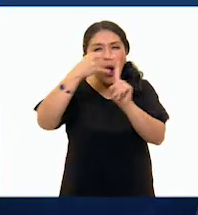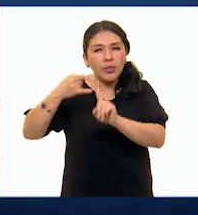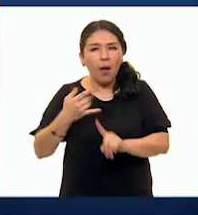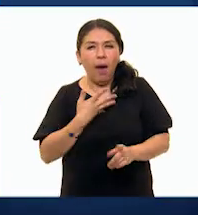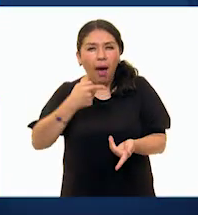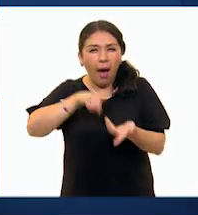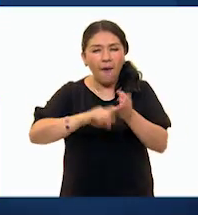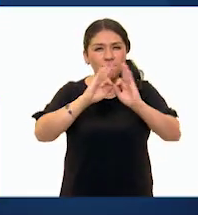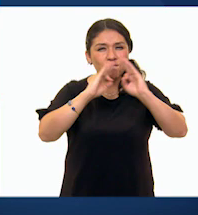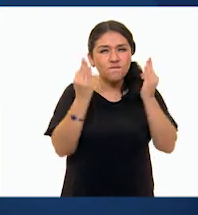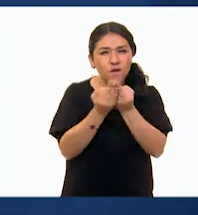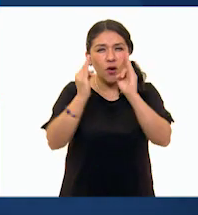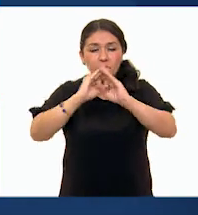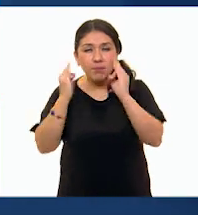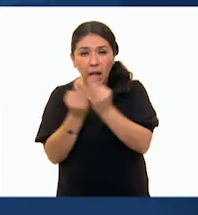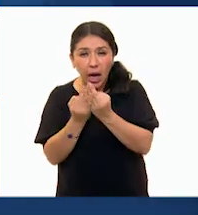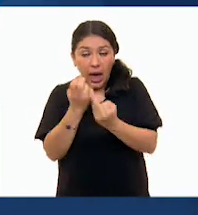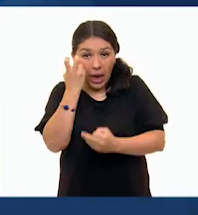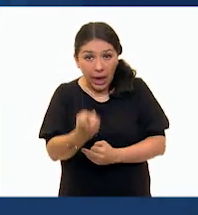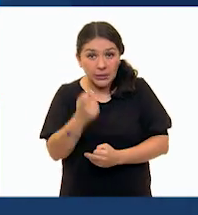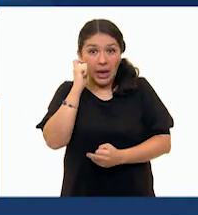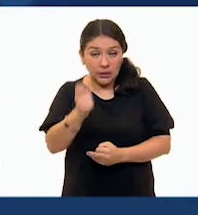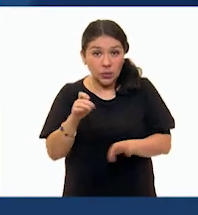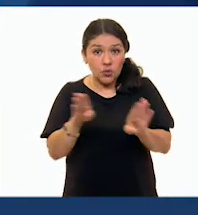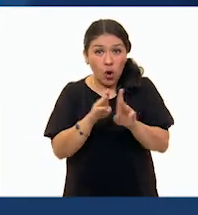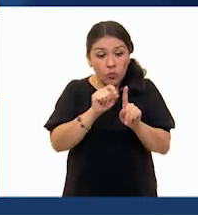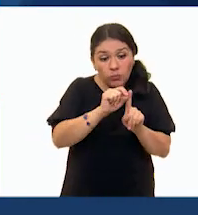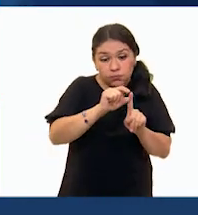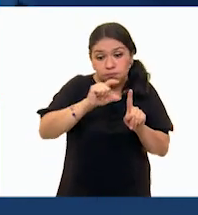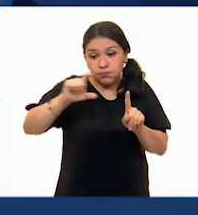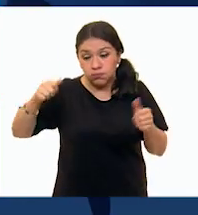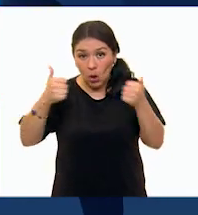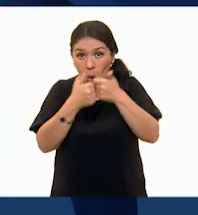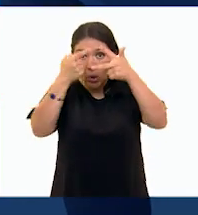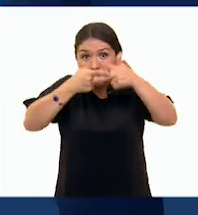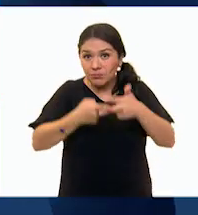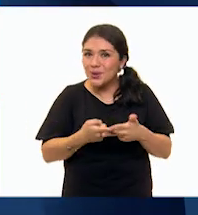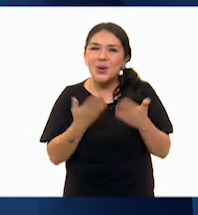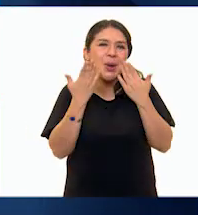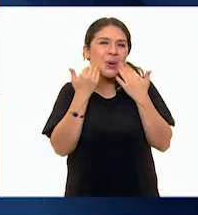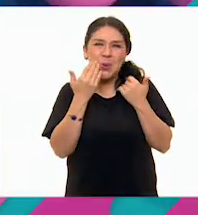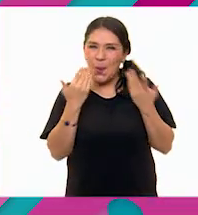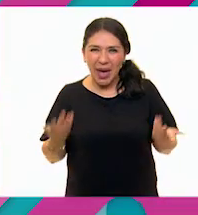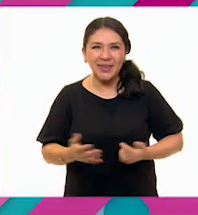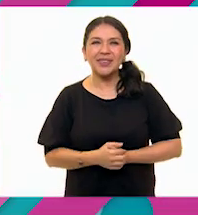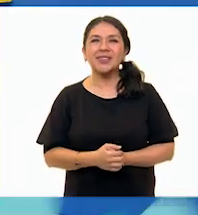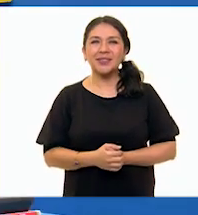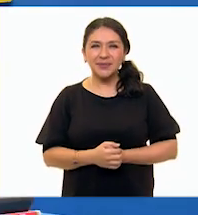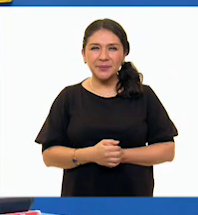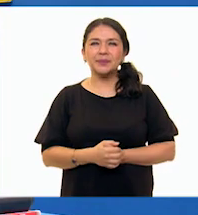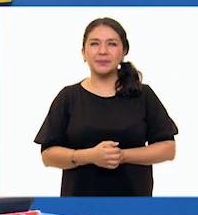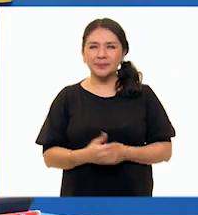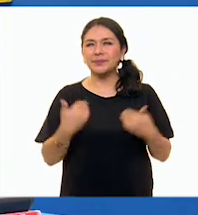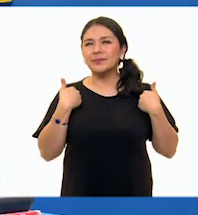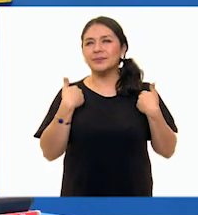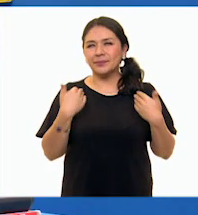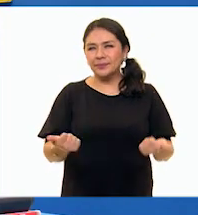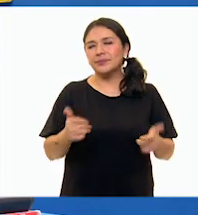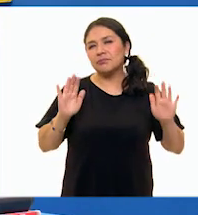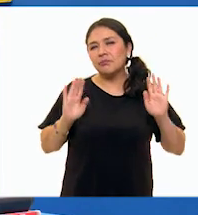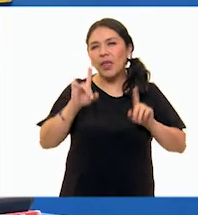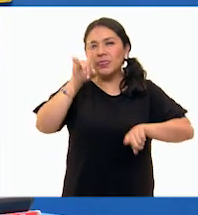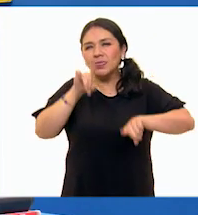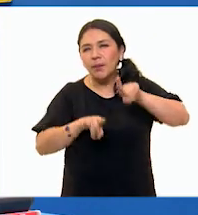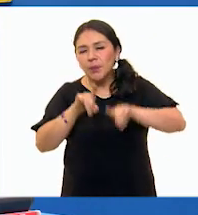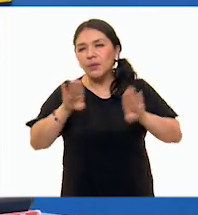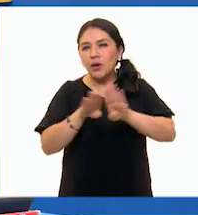forman cada figura no es una progresión aritmética. Ah, bien, maestra. Entendí que dependiendo